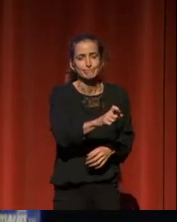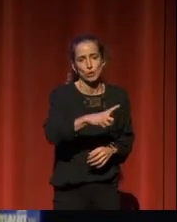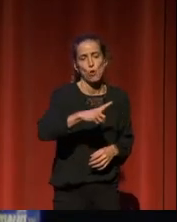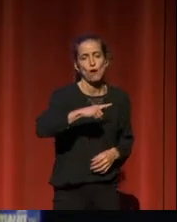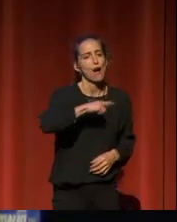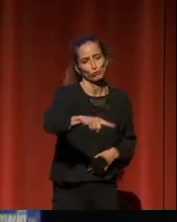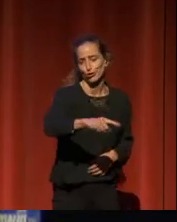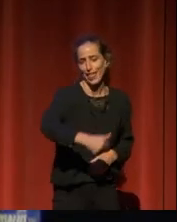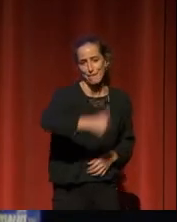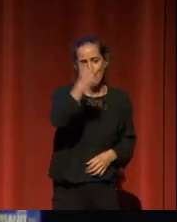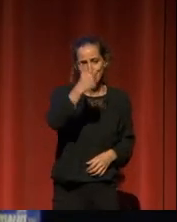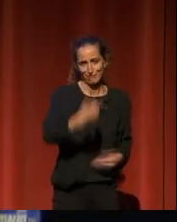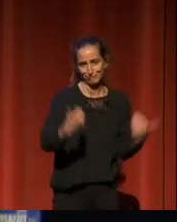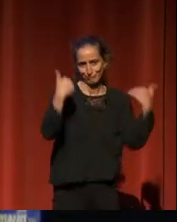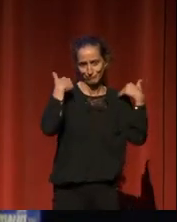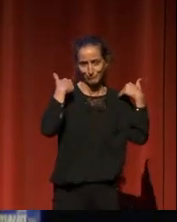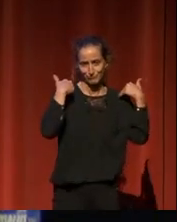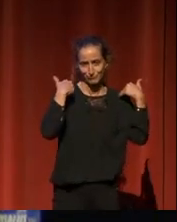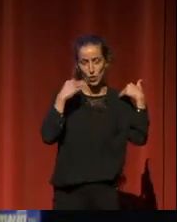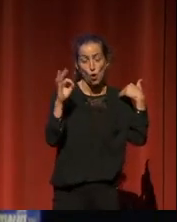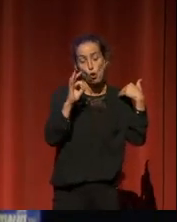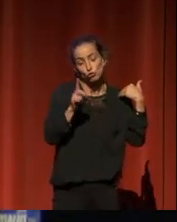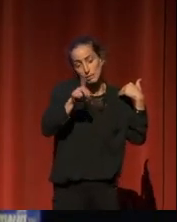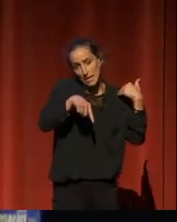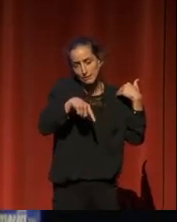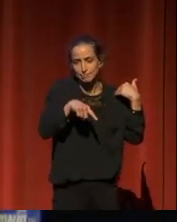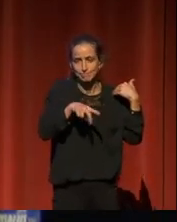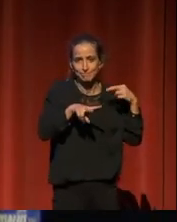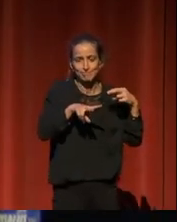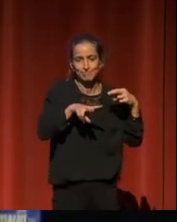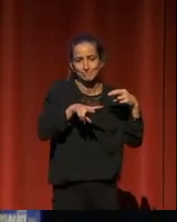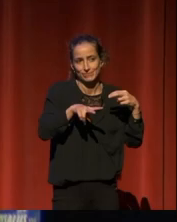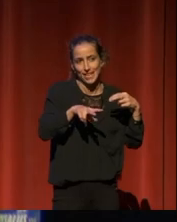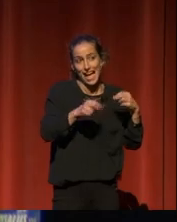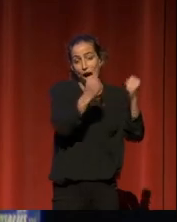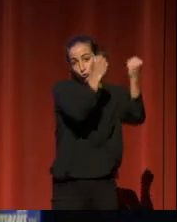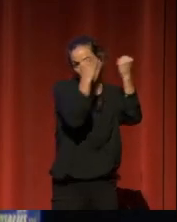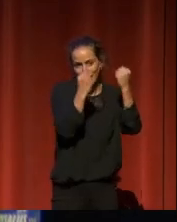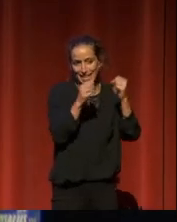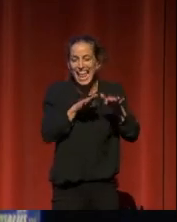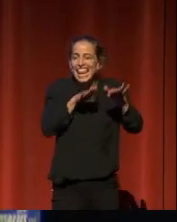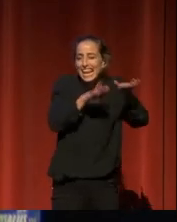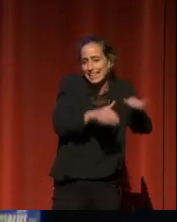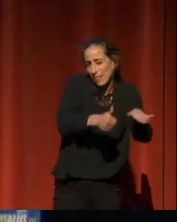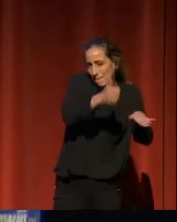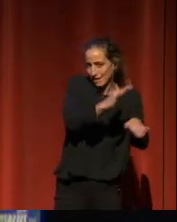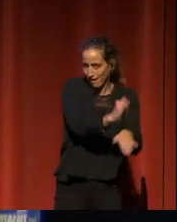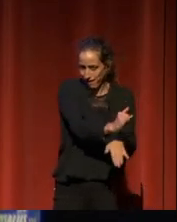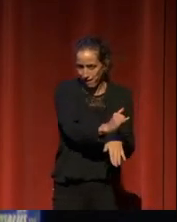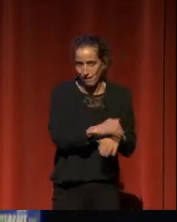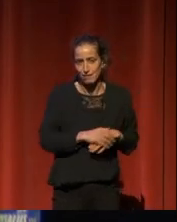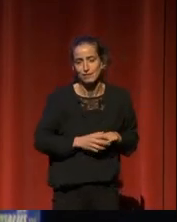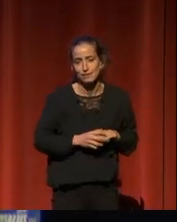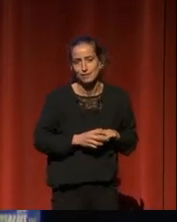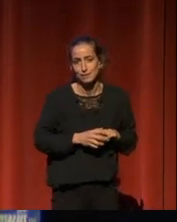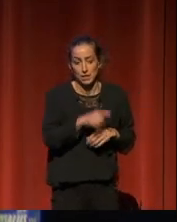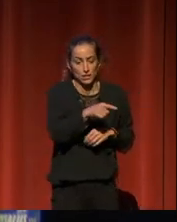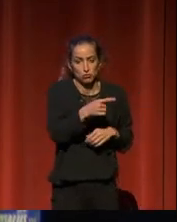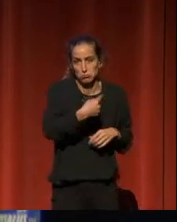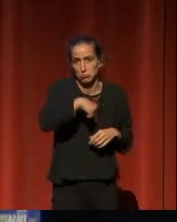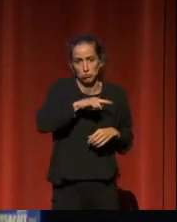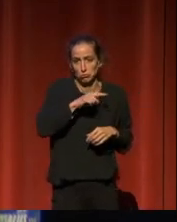autoridad y o lealtad digamos hacia las autoridades Eso es parte eso forma parte de